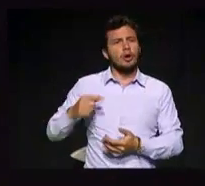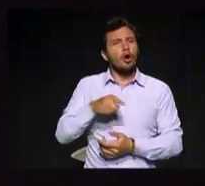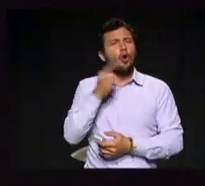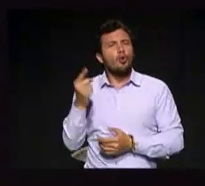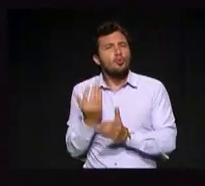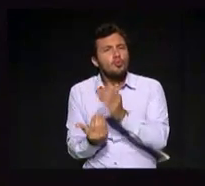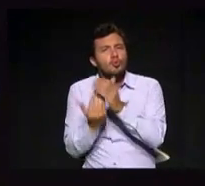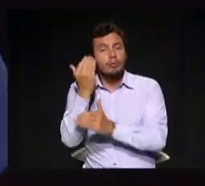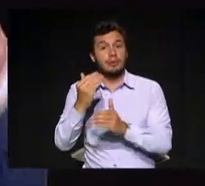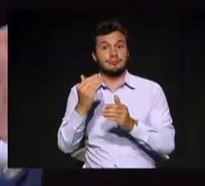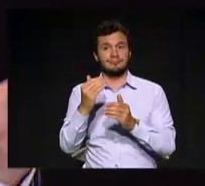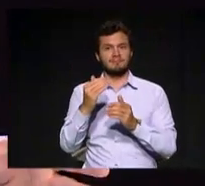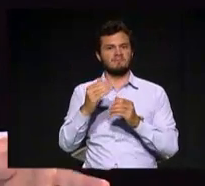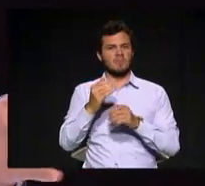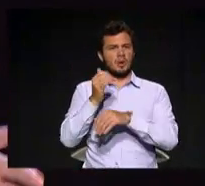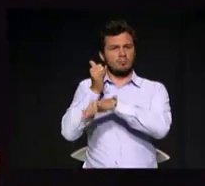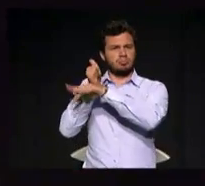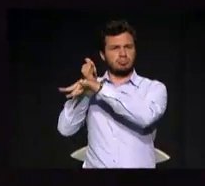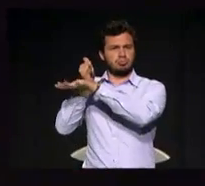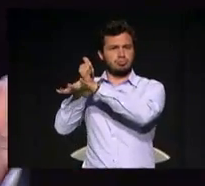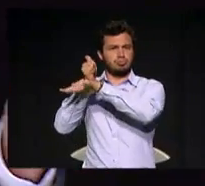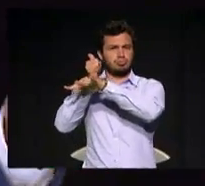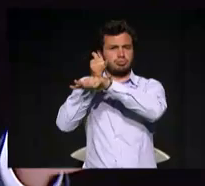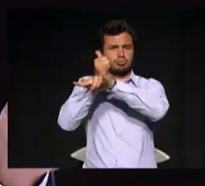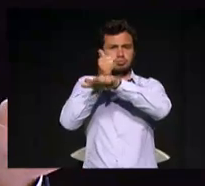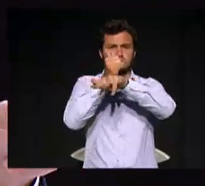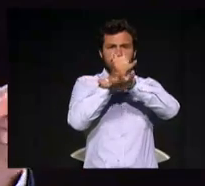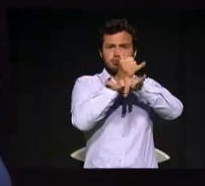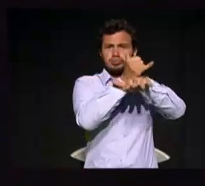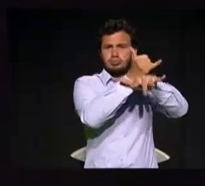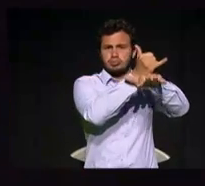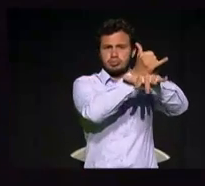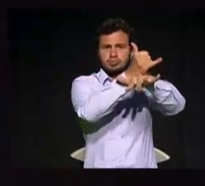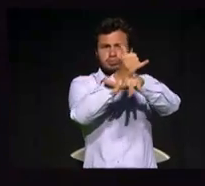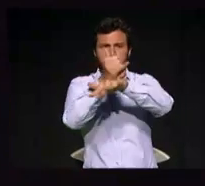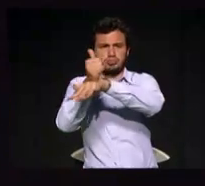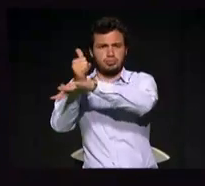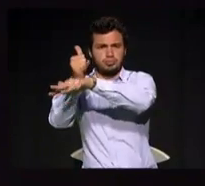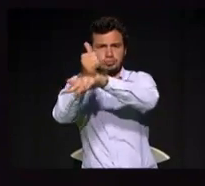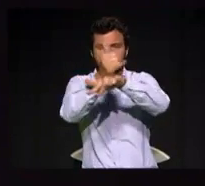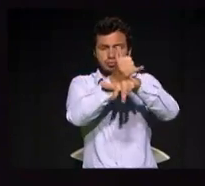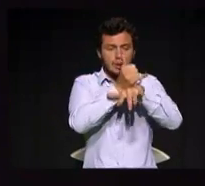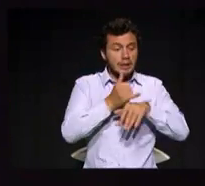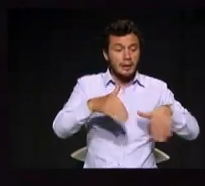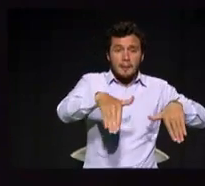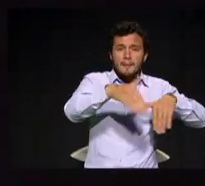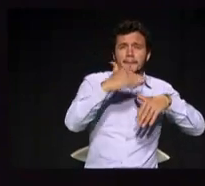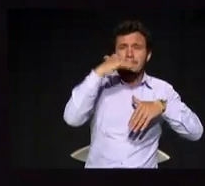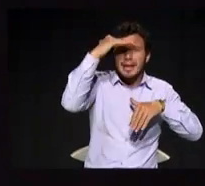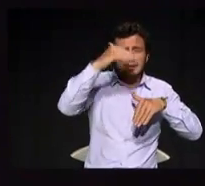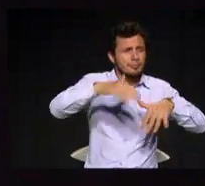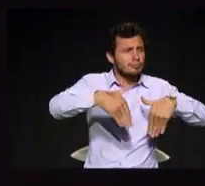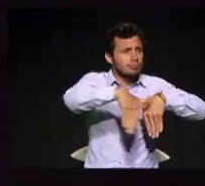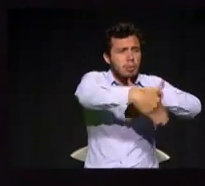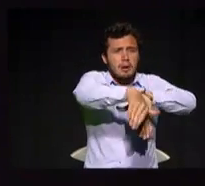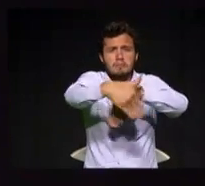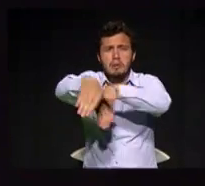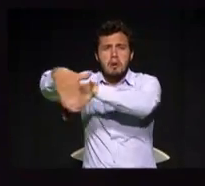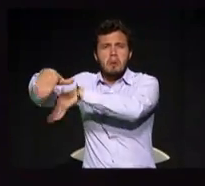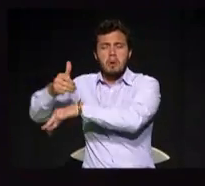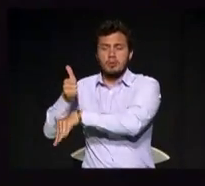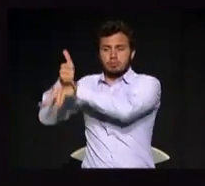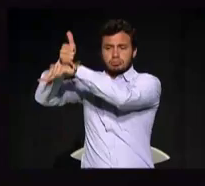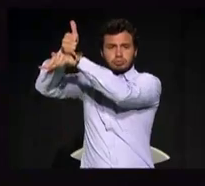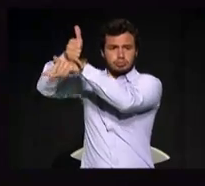altura y que permite grabar el 80 por ciento de las calles de la ciudad si nosotros hacemos eso podemos saber por ejemplo cuando se roban una moto